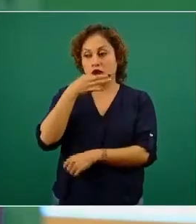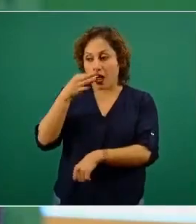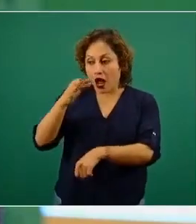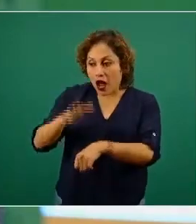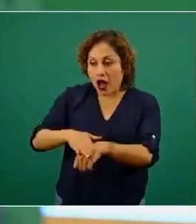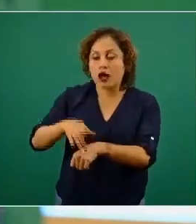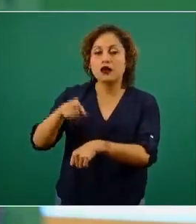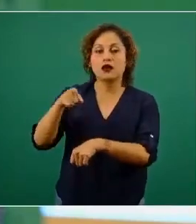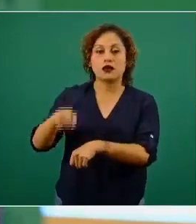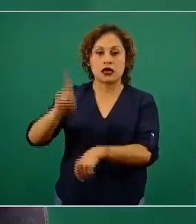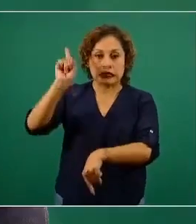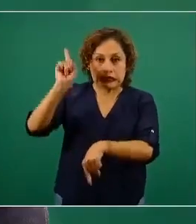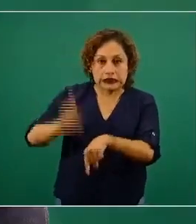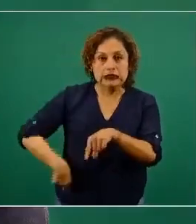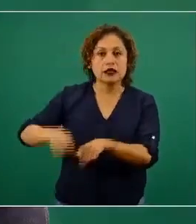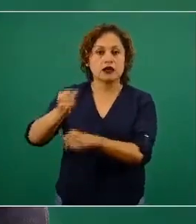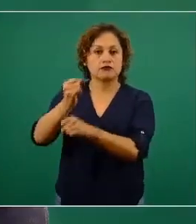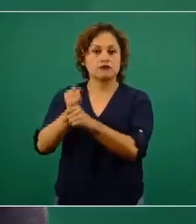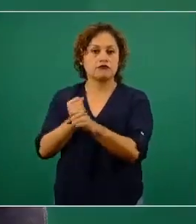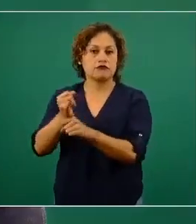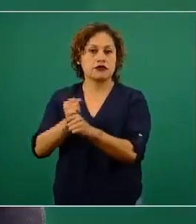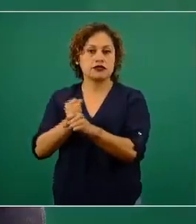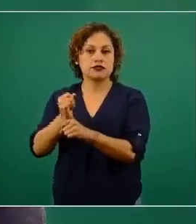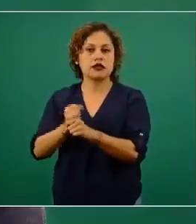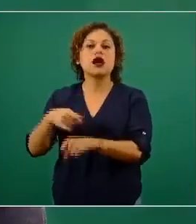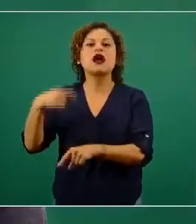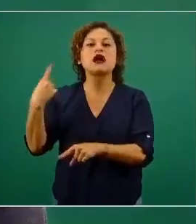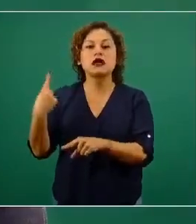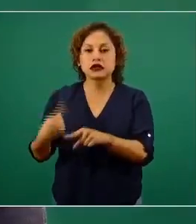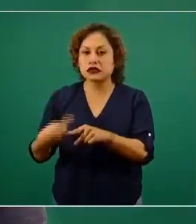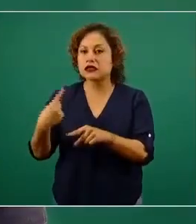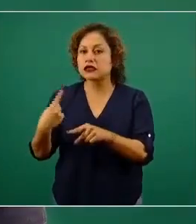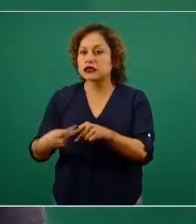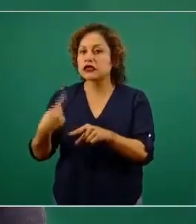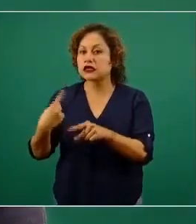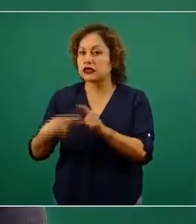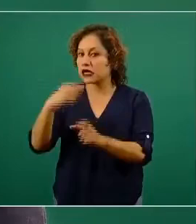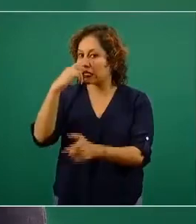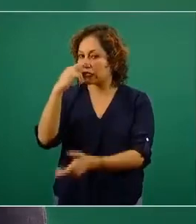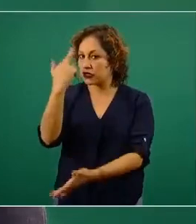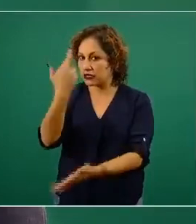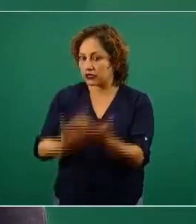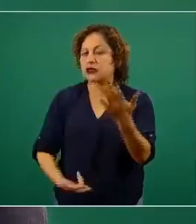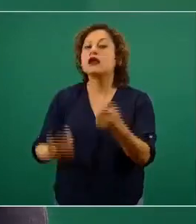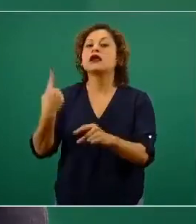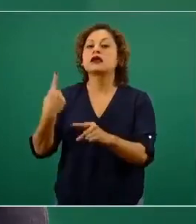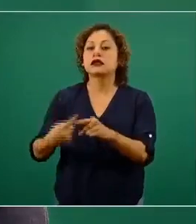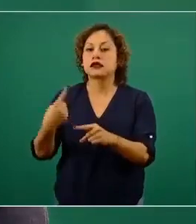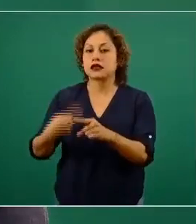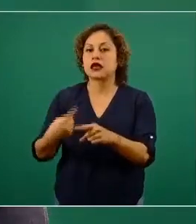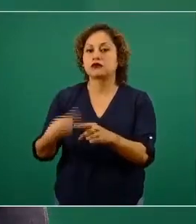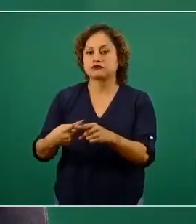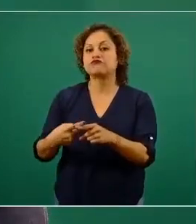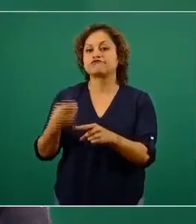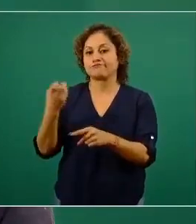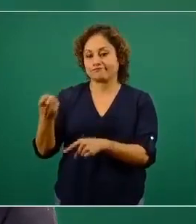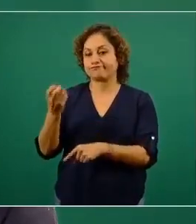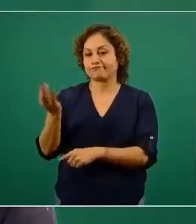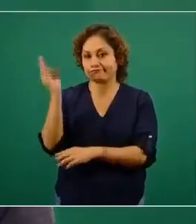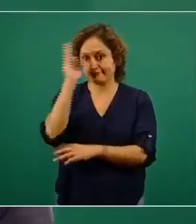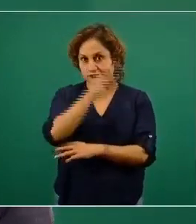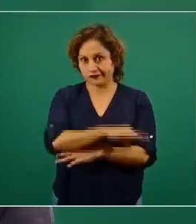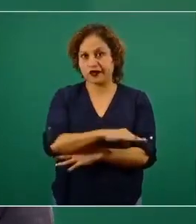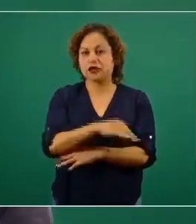desde luego investigar y perseguir el presunto delito de fraude y los